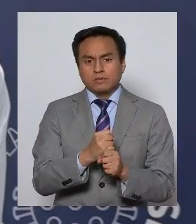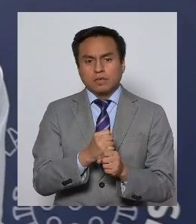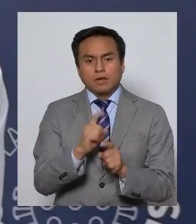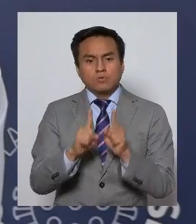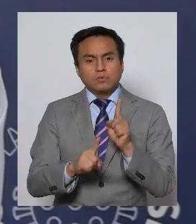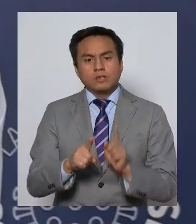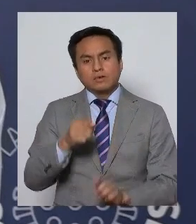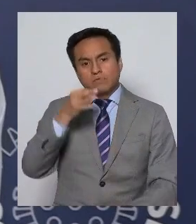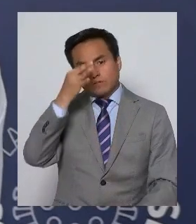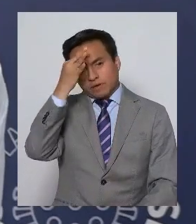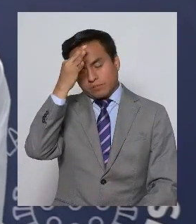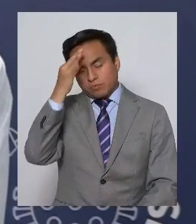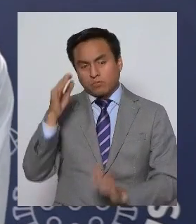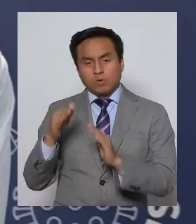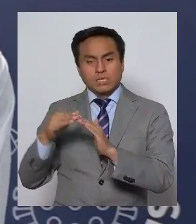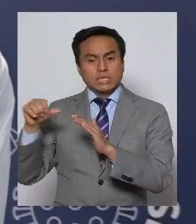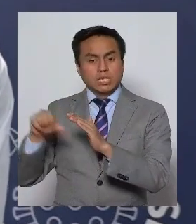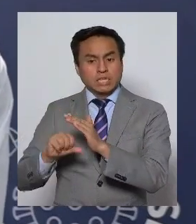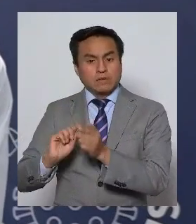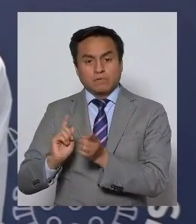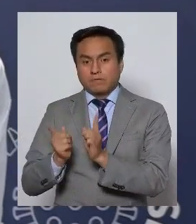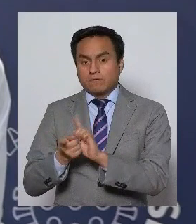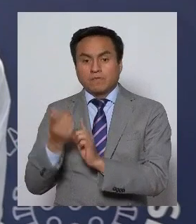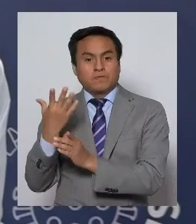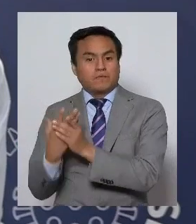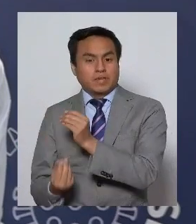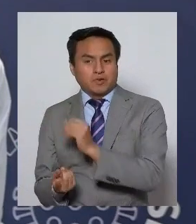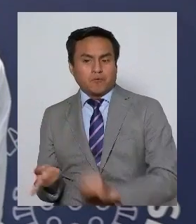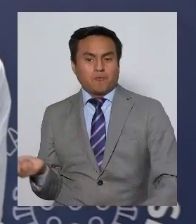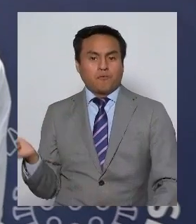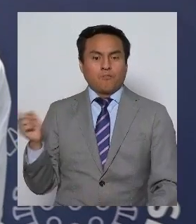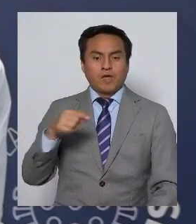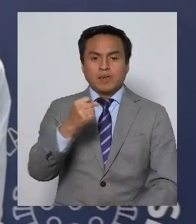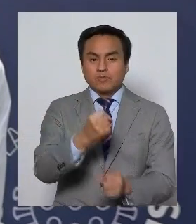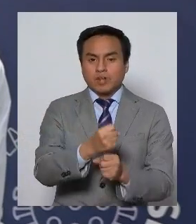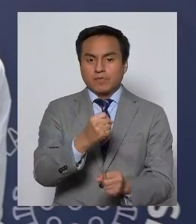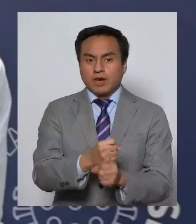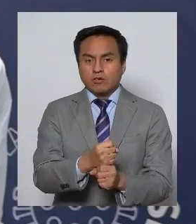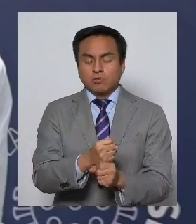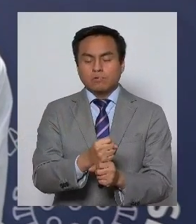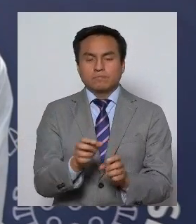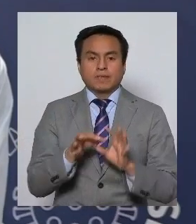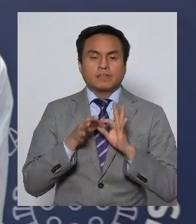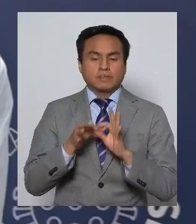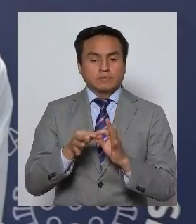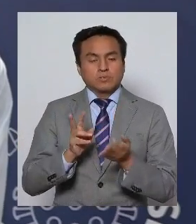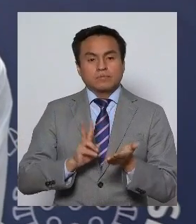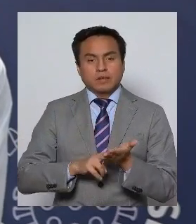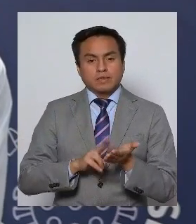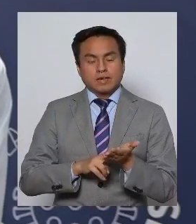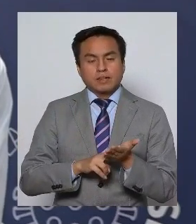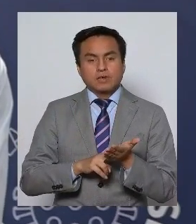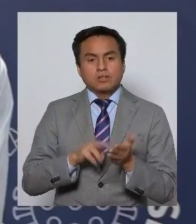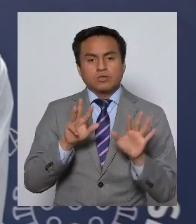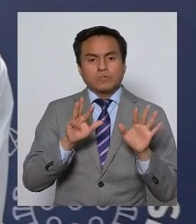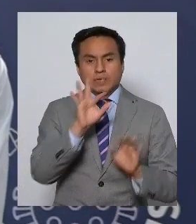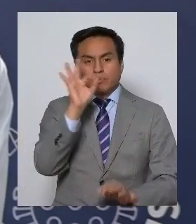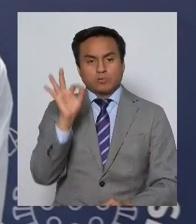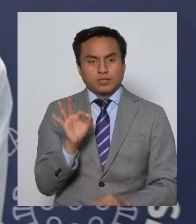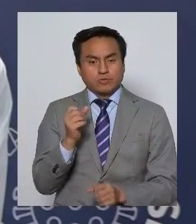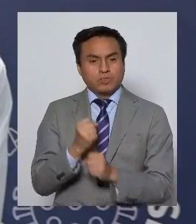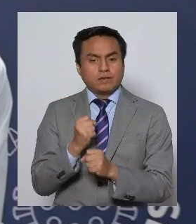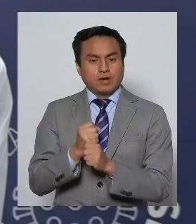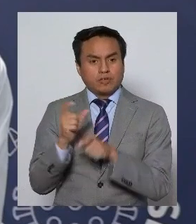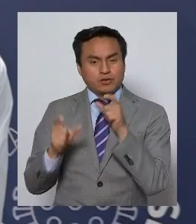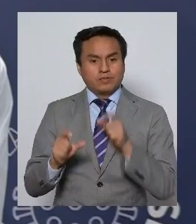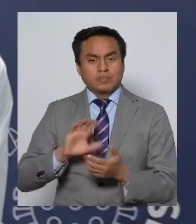enfermos, apenas terminan su cuarentena, vuelven a su lugar de trabajo. Se los agradecemos de verdad. El 90% de los